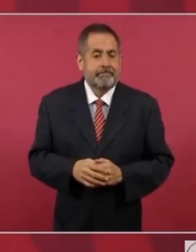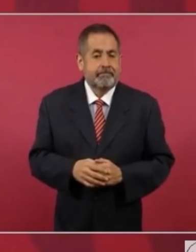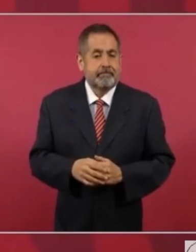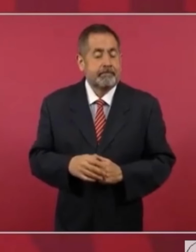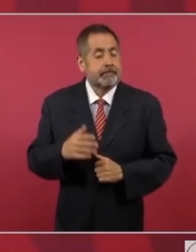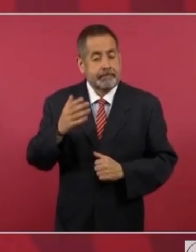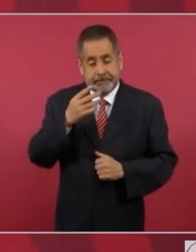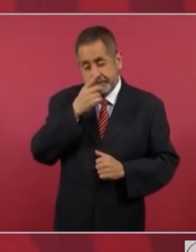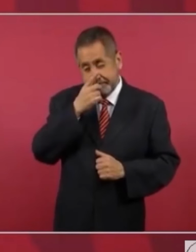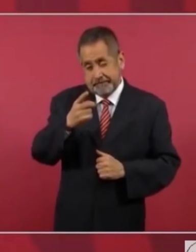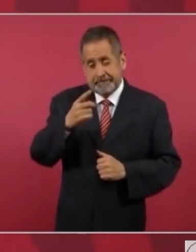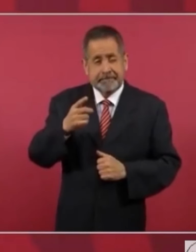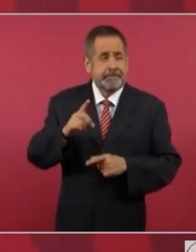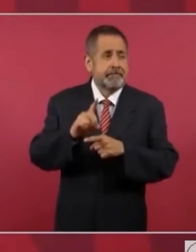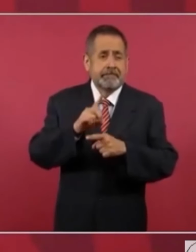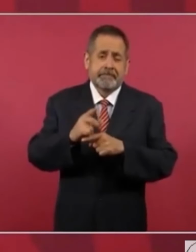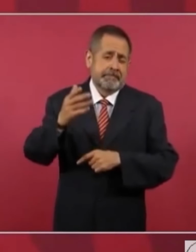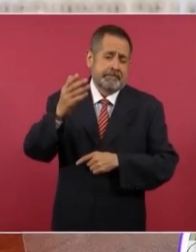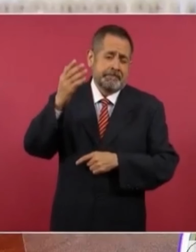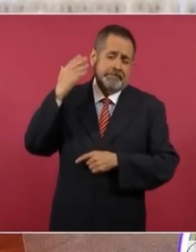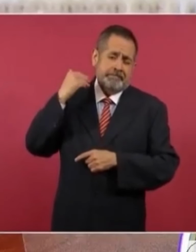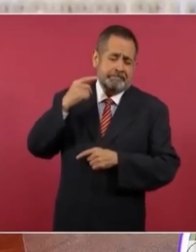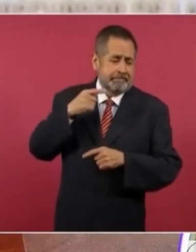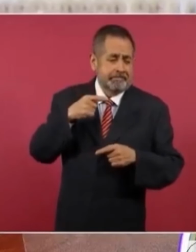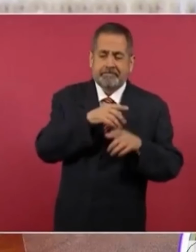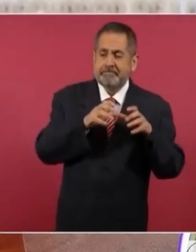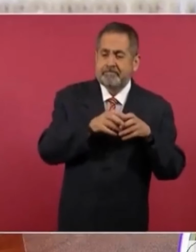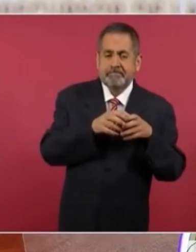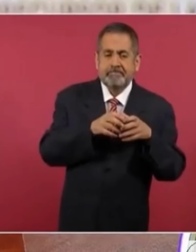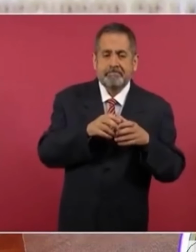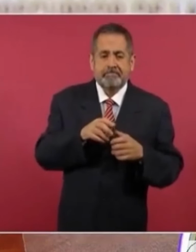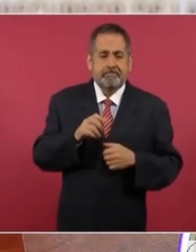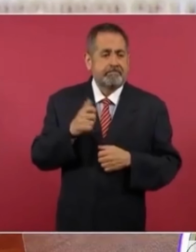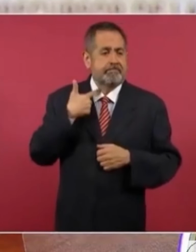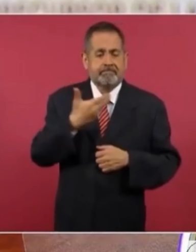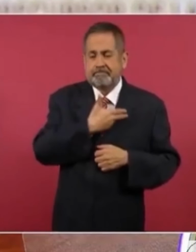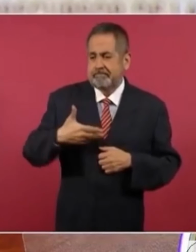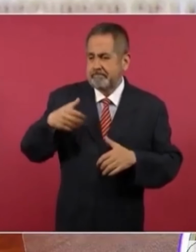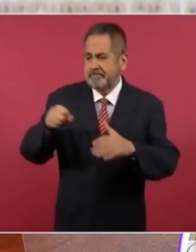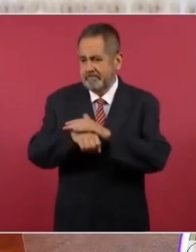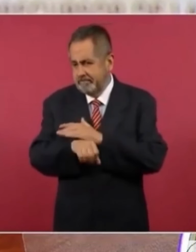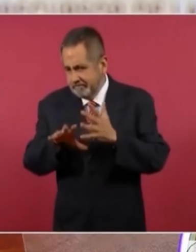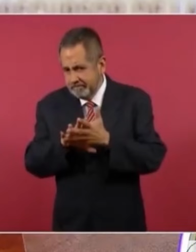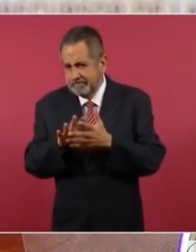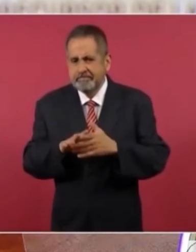viene de lejos. Presidentes presos, presidentes